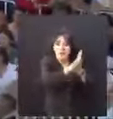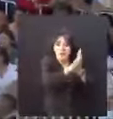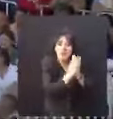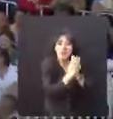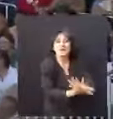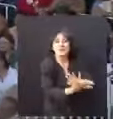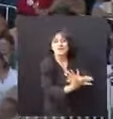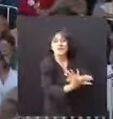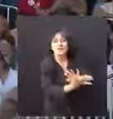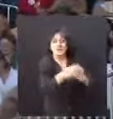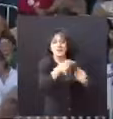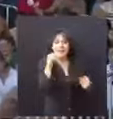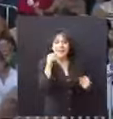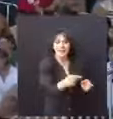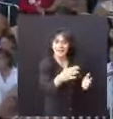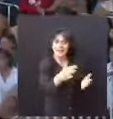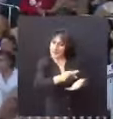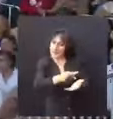Transformación.